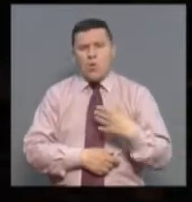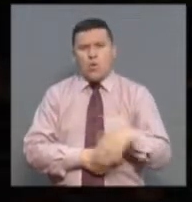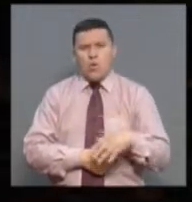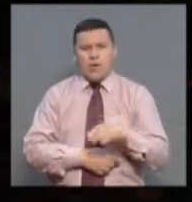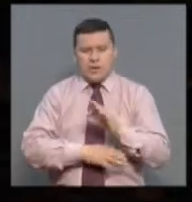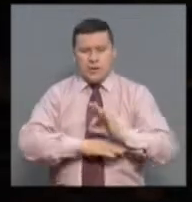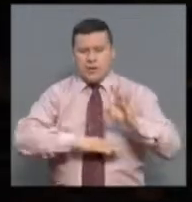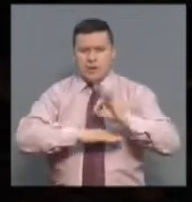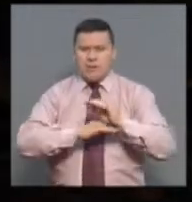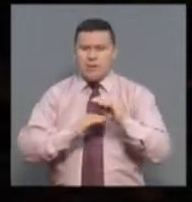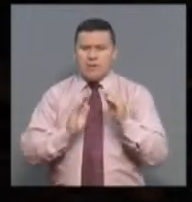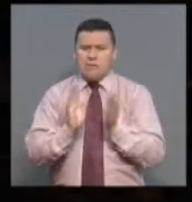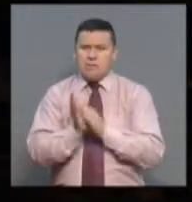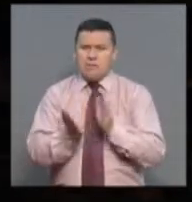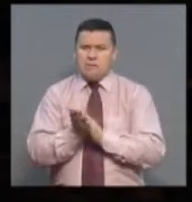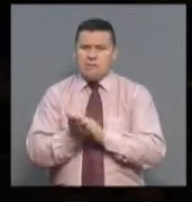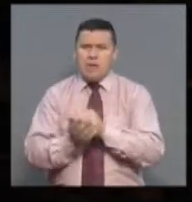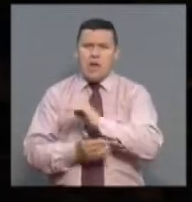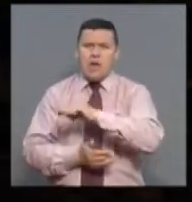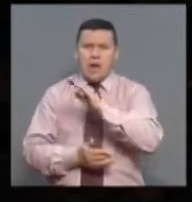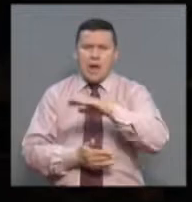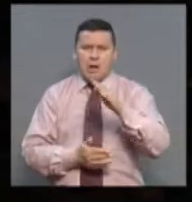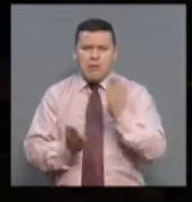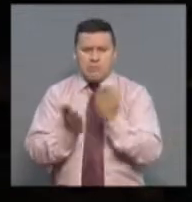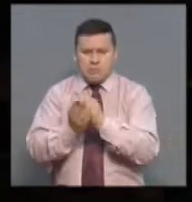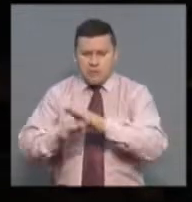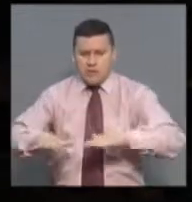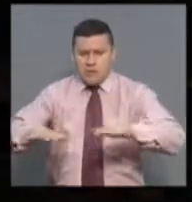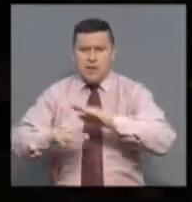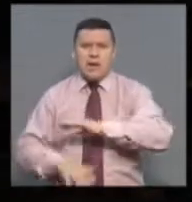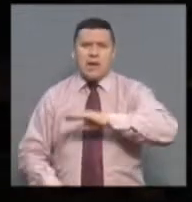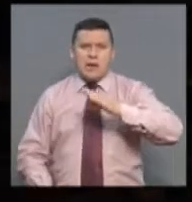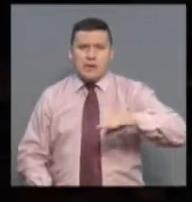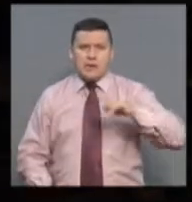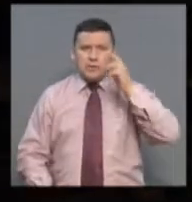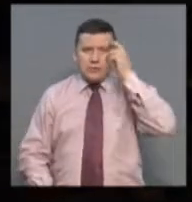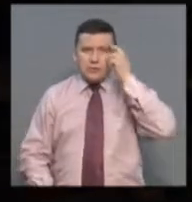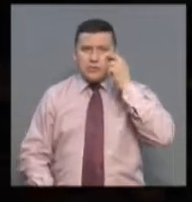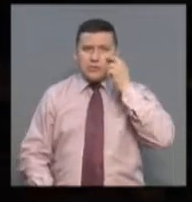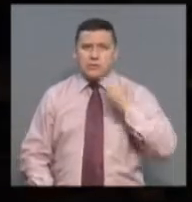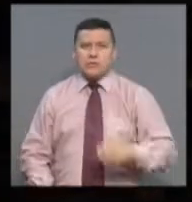famosa, destacada, una alumna muy destacada de la territorial Antioquia Chocó.